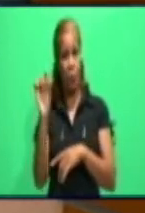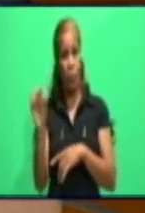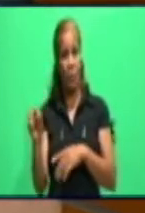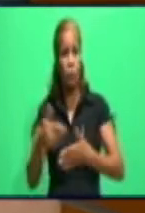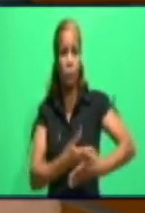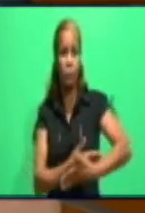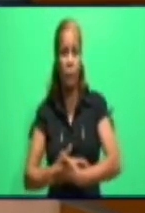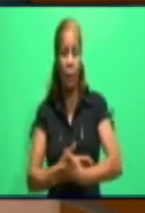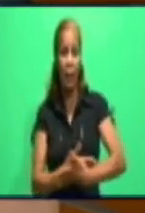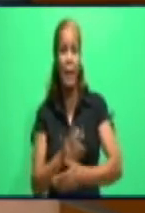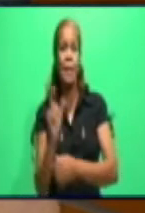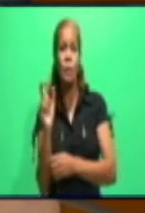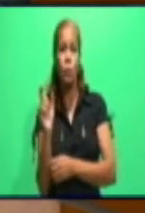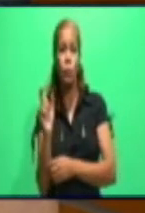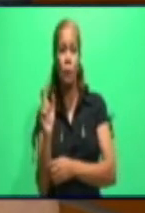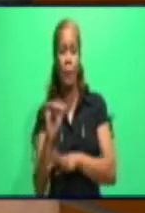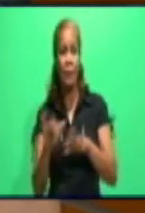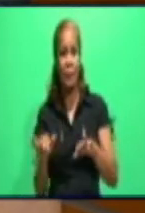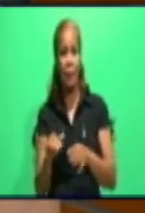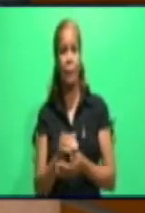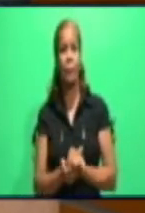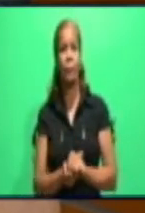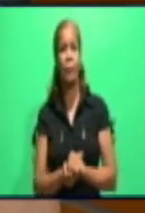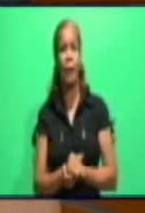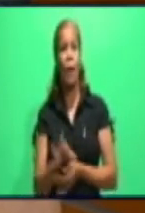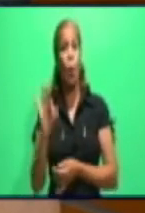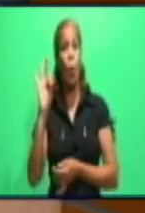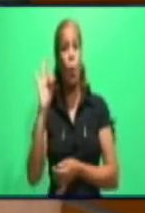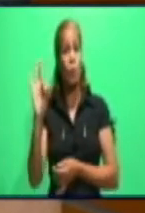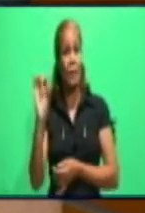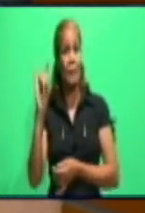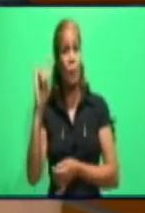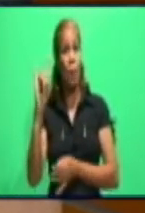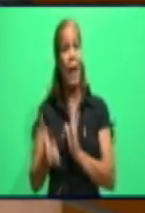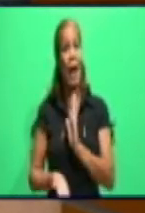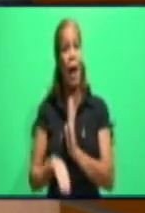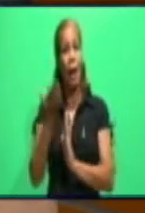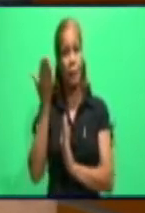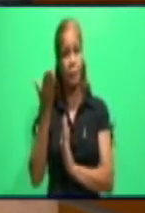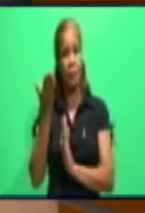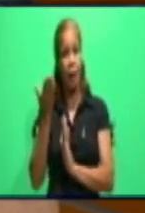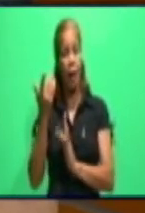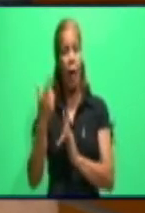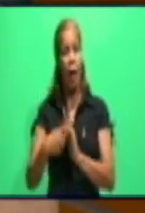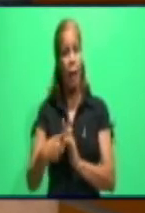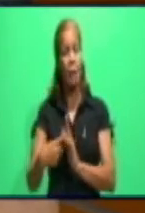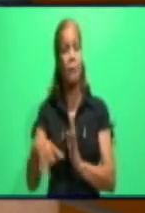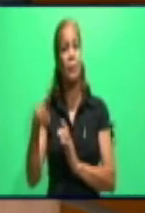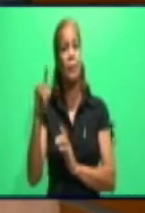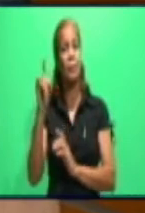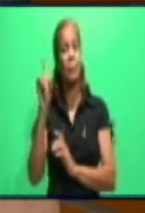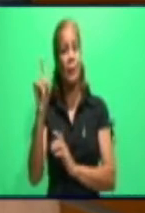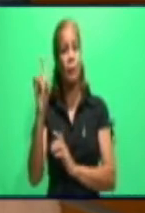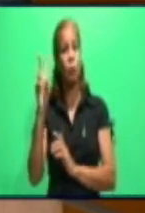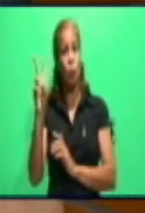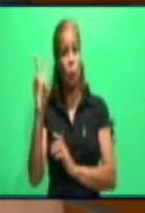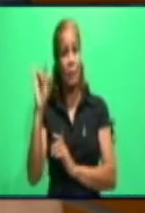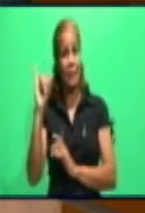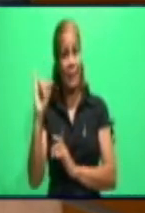últimas 24 horas se dieron un total de 389 altas hay 1200 65 pacientes recuperados